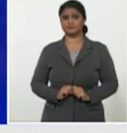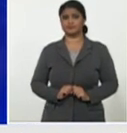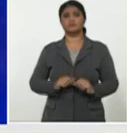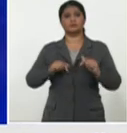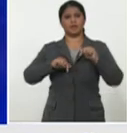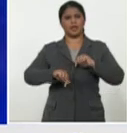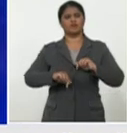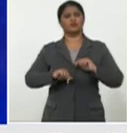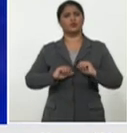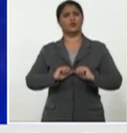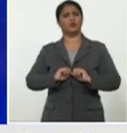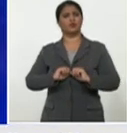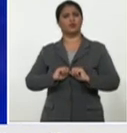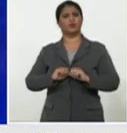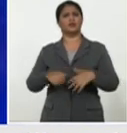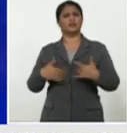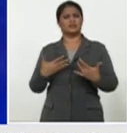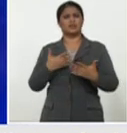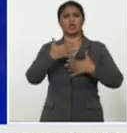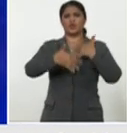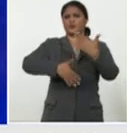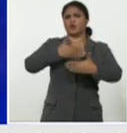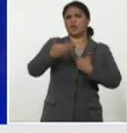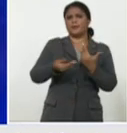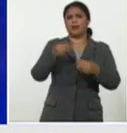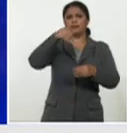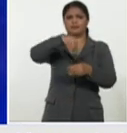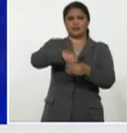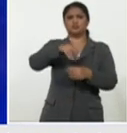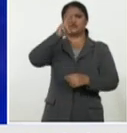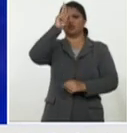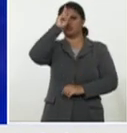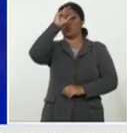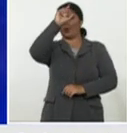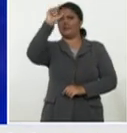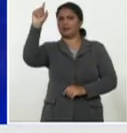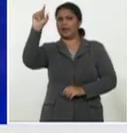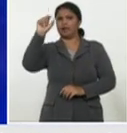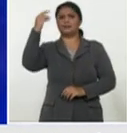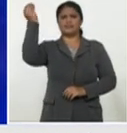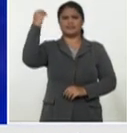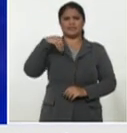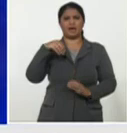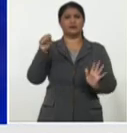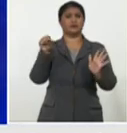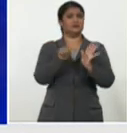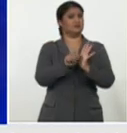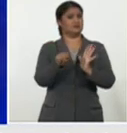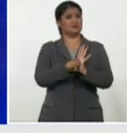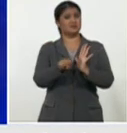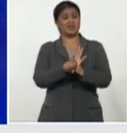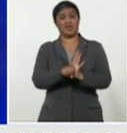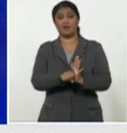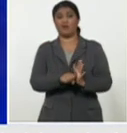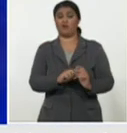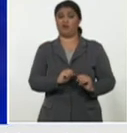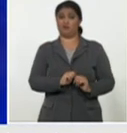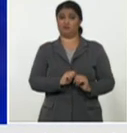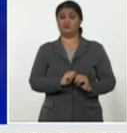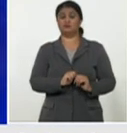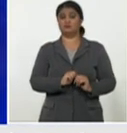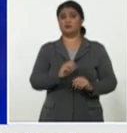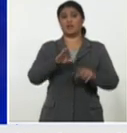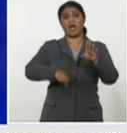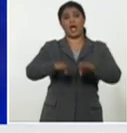fatiga sanitaria pública que ya reportan también muchas sociedades ante, de alguna manera, también